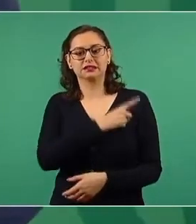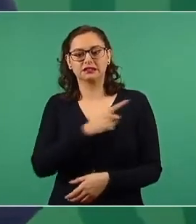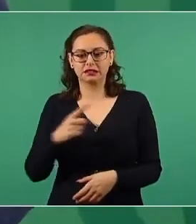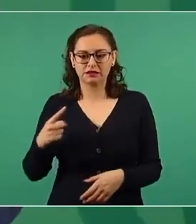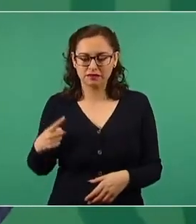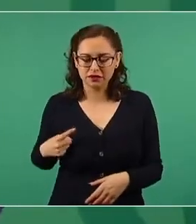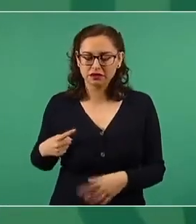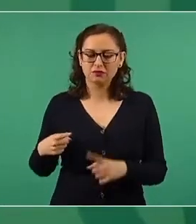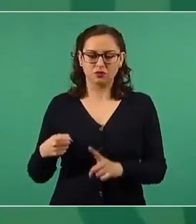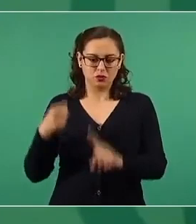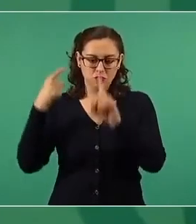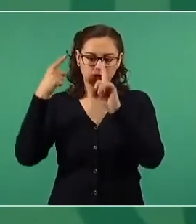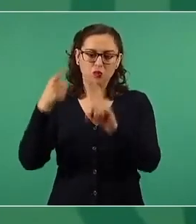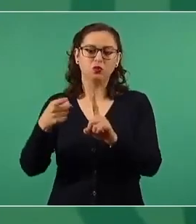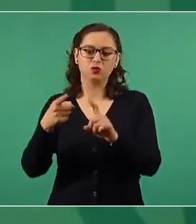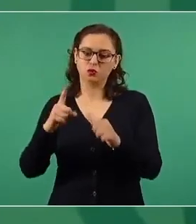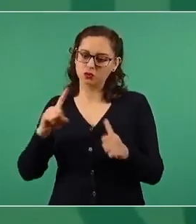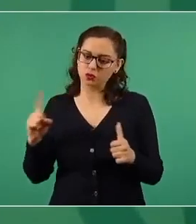fortalecer